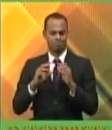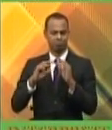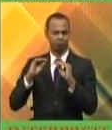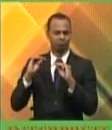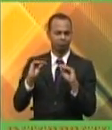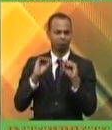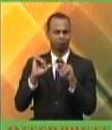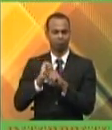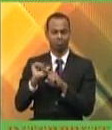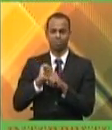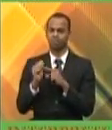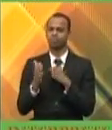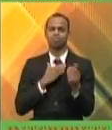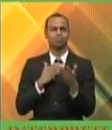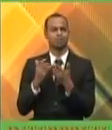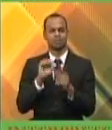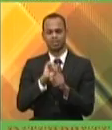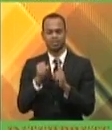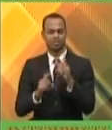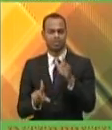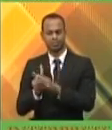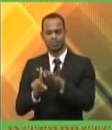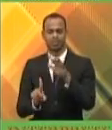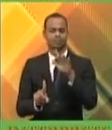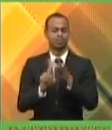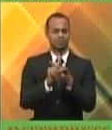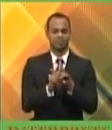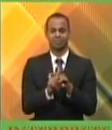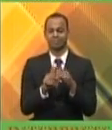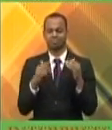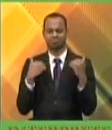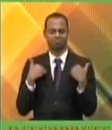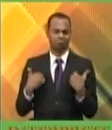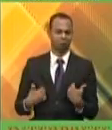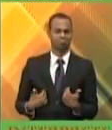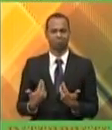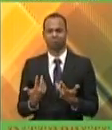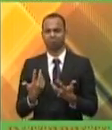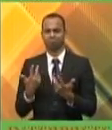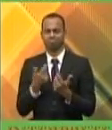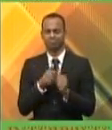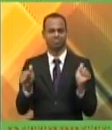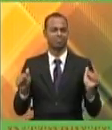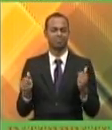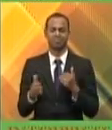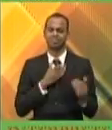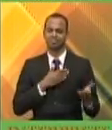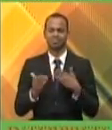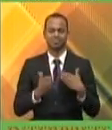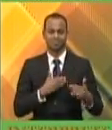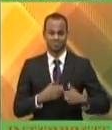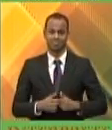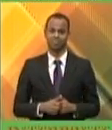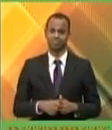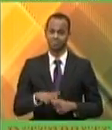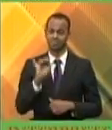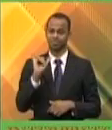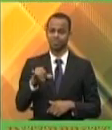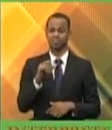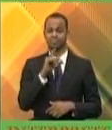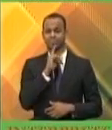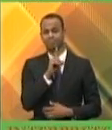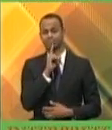a pesar de cualquier tipo de adversidad física que pueda aún no tener aquello fue